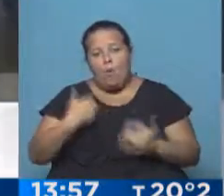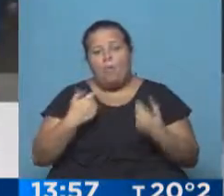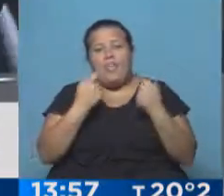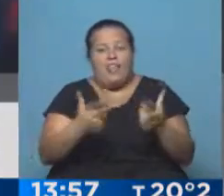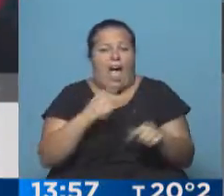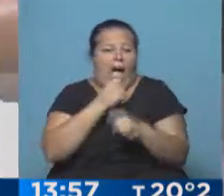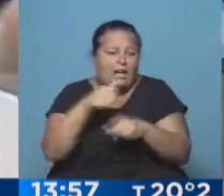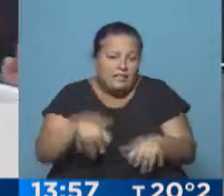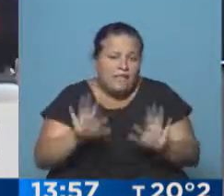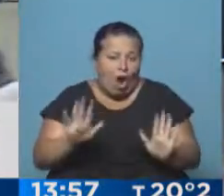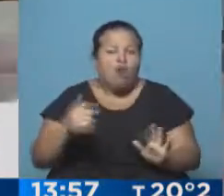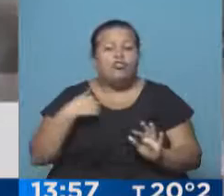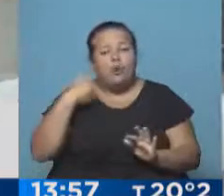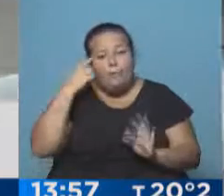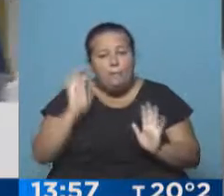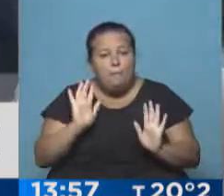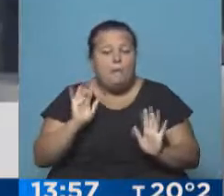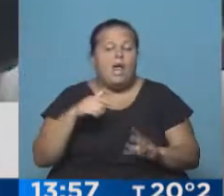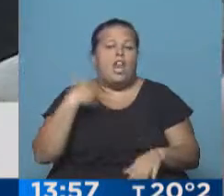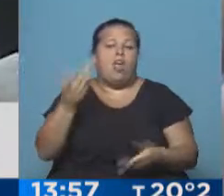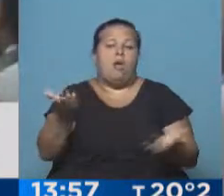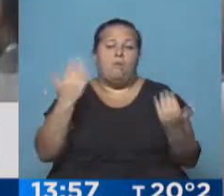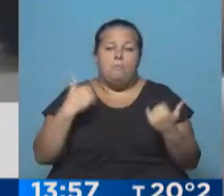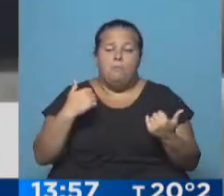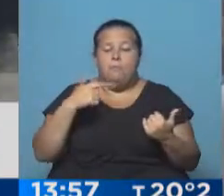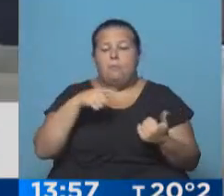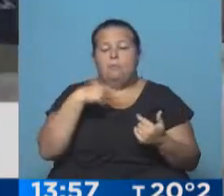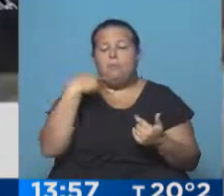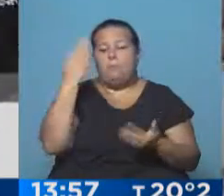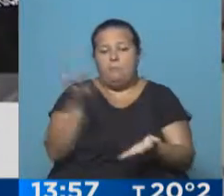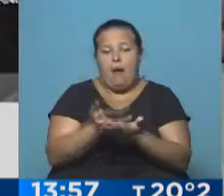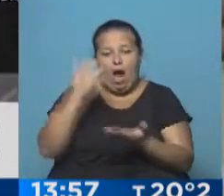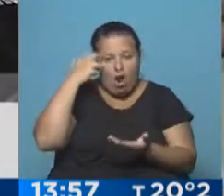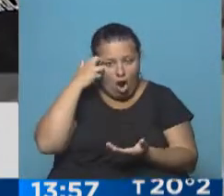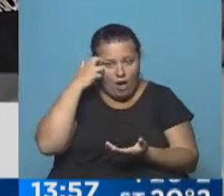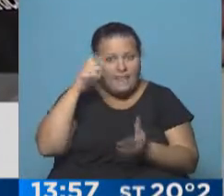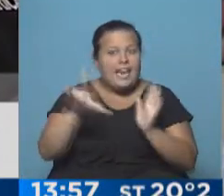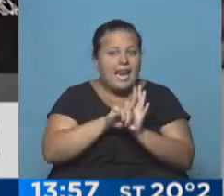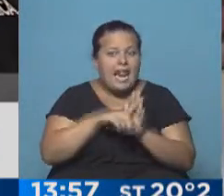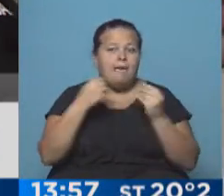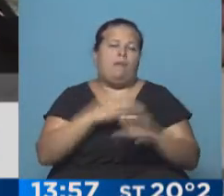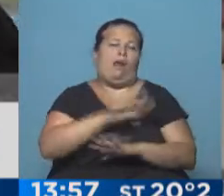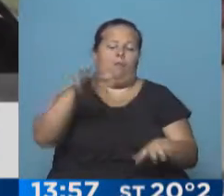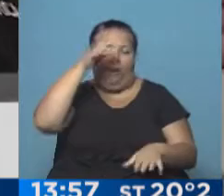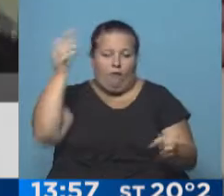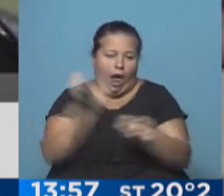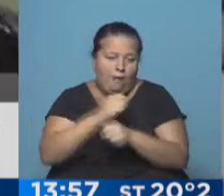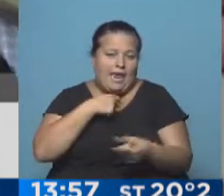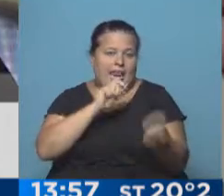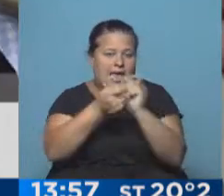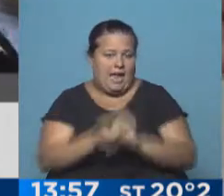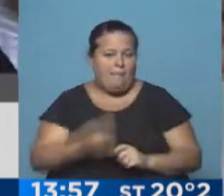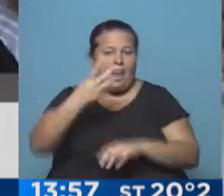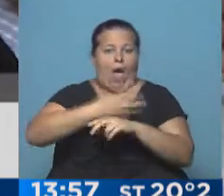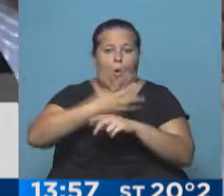adaptar estos momentos yo espero que mande al congreso la ley para que de una vez por todas se corrija la